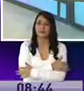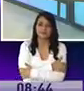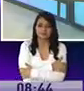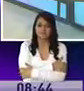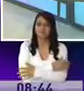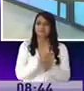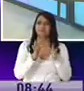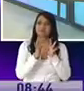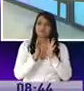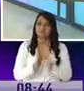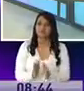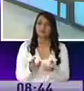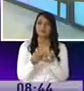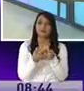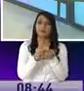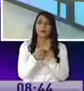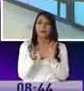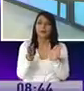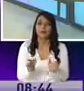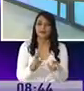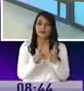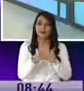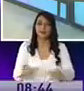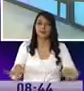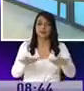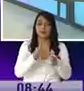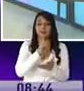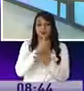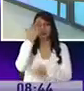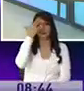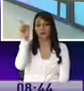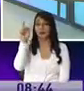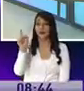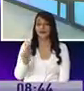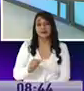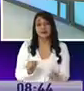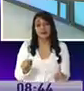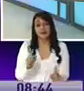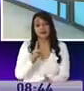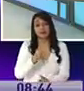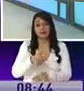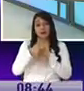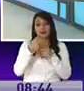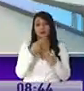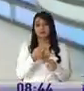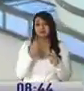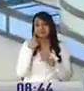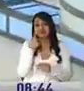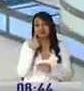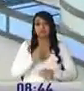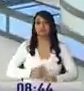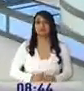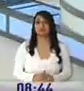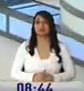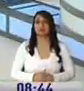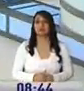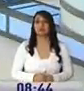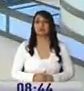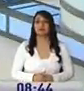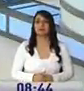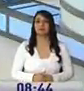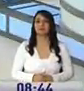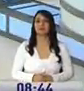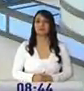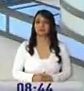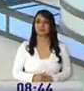Ah y a los vecinos Diles que preocupados hasta por los grafitis pero veamos qué nos plantea la autoridad si